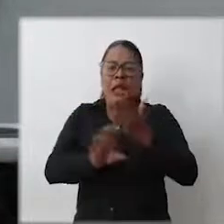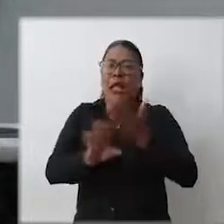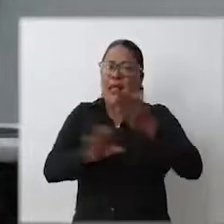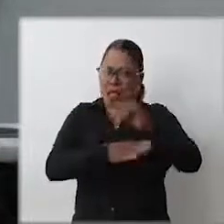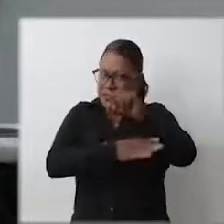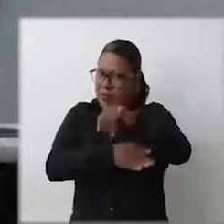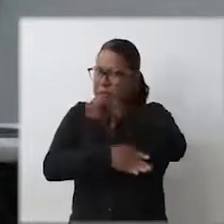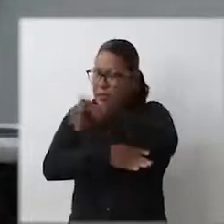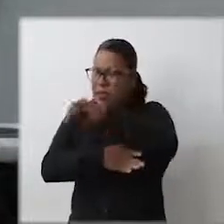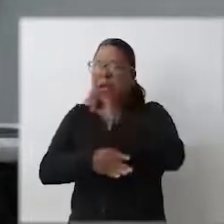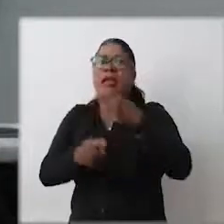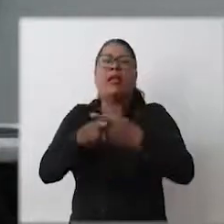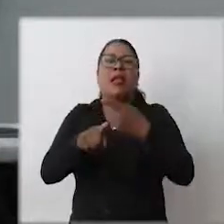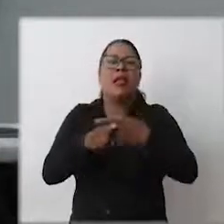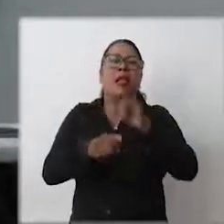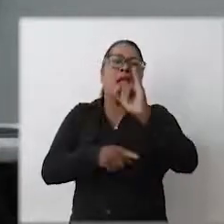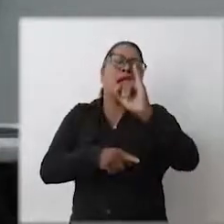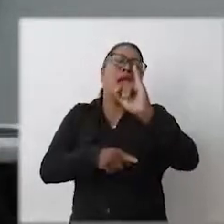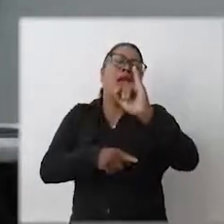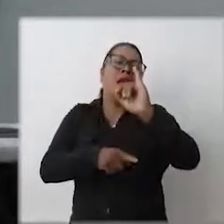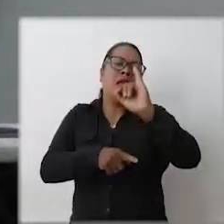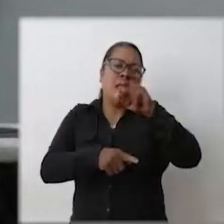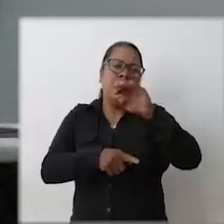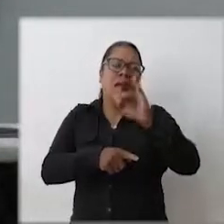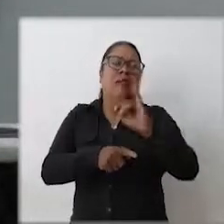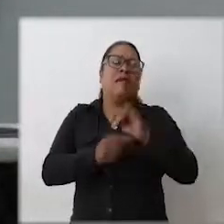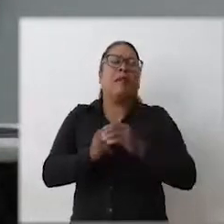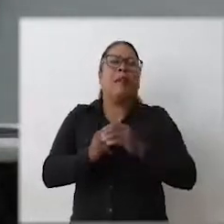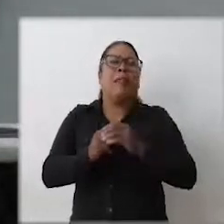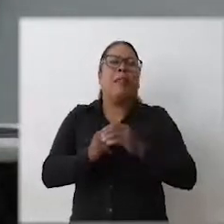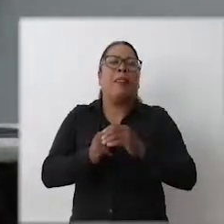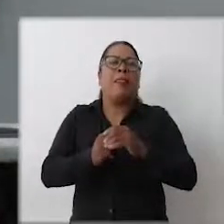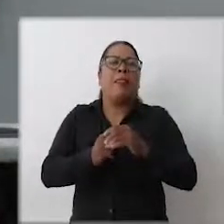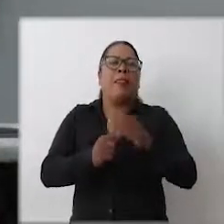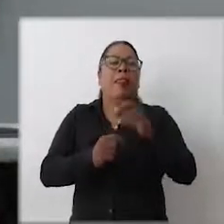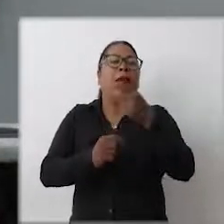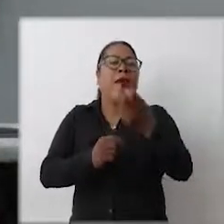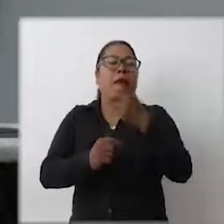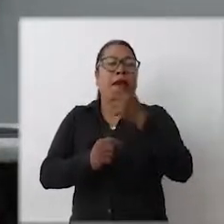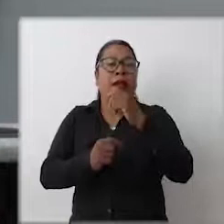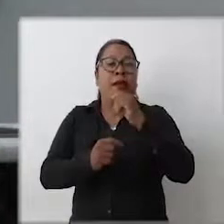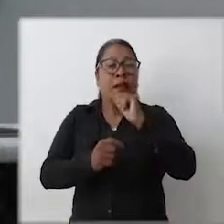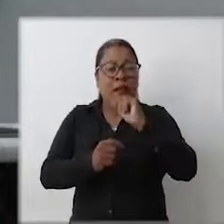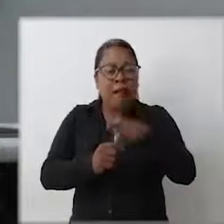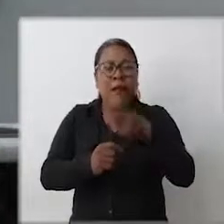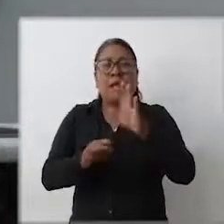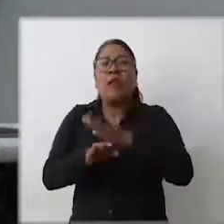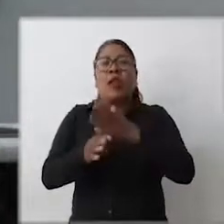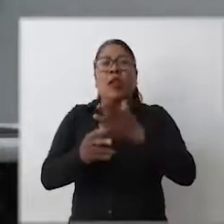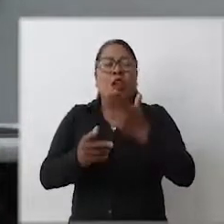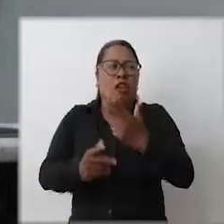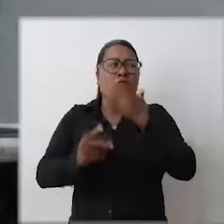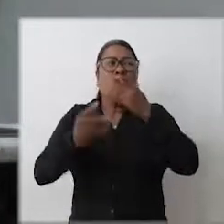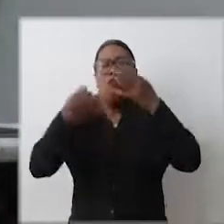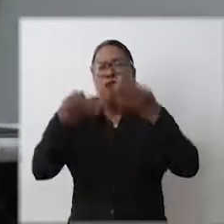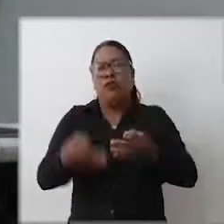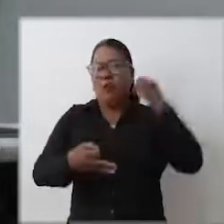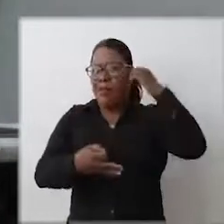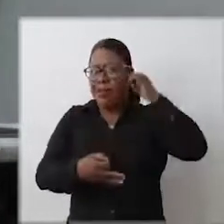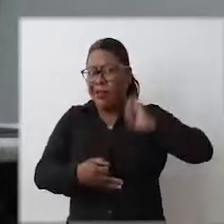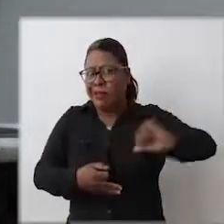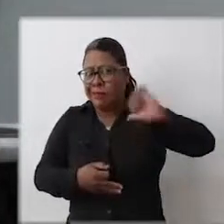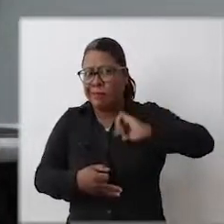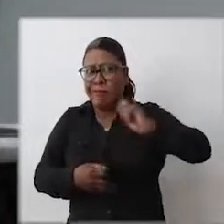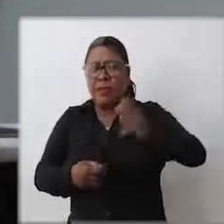entre templos, jardines, museos y un teatro. Para ello se buscó el apoyo de